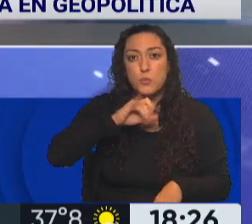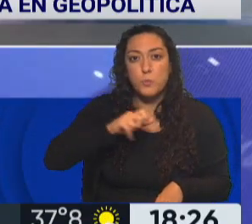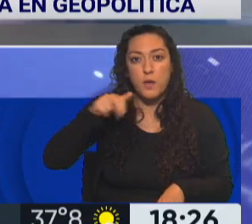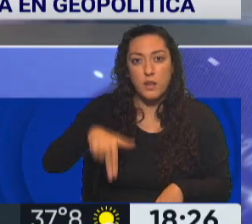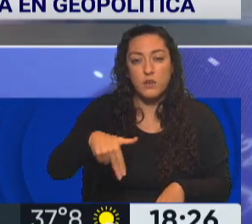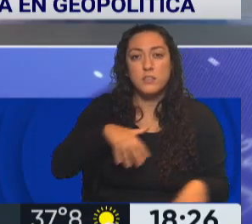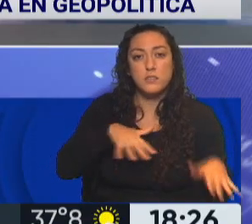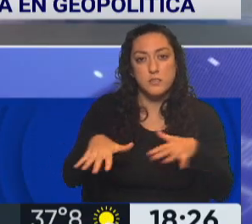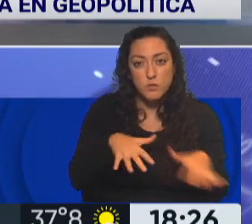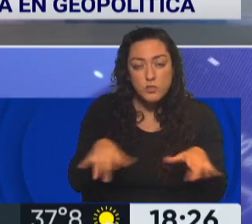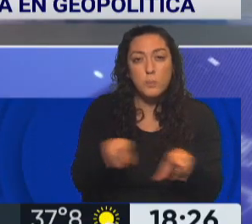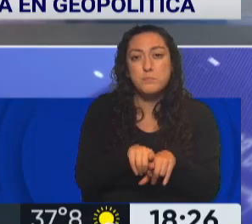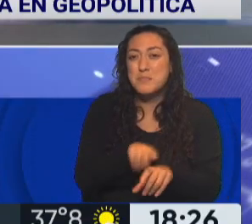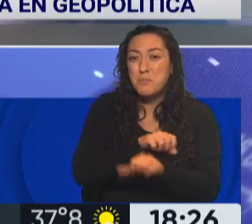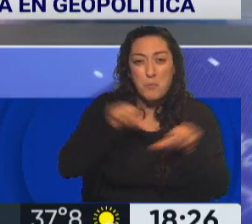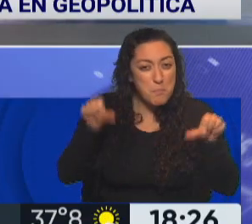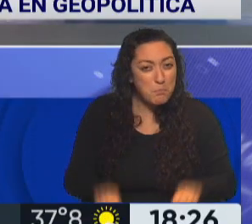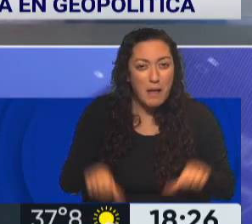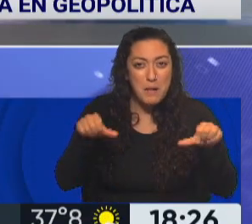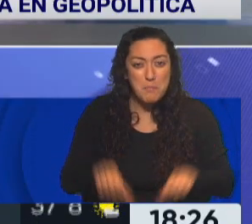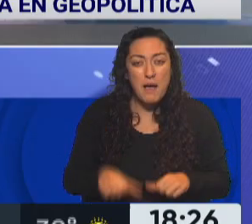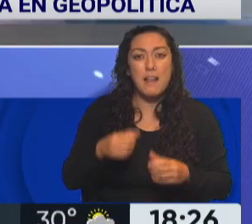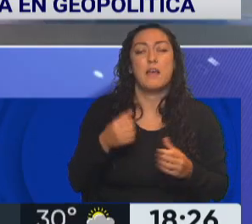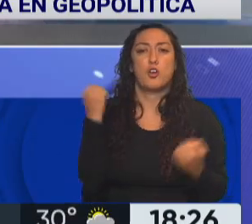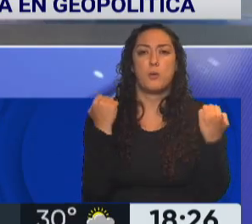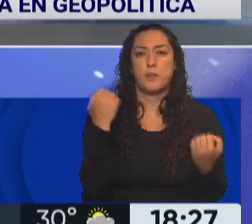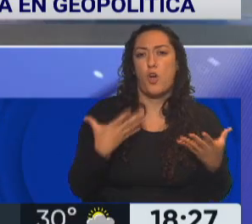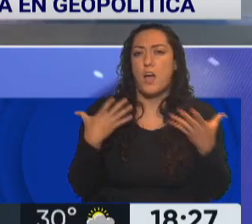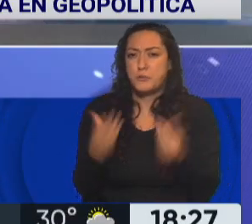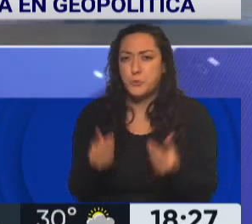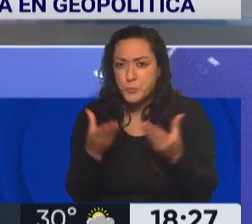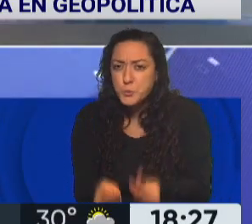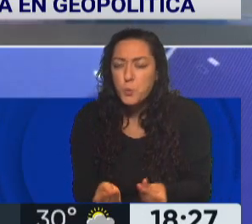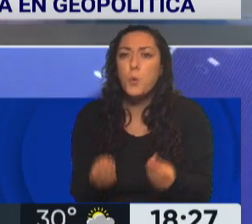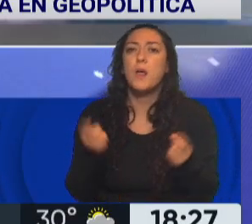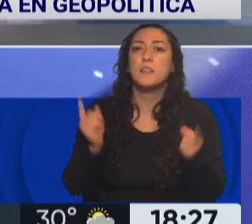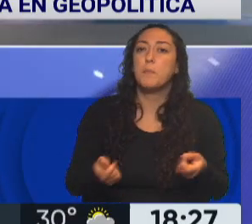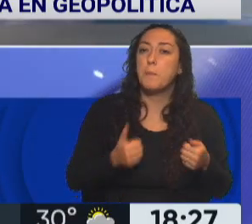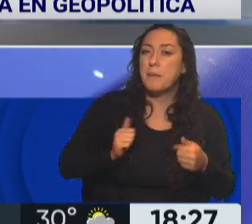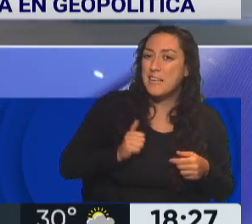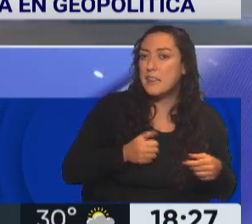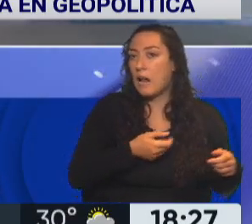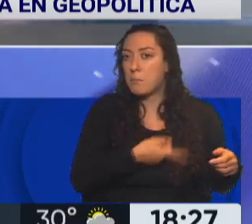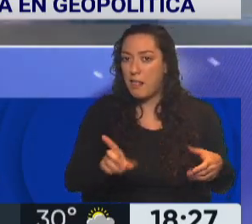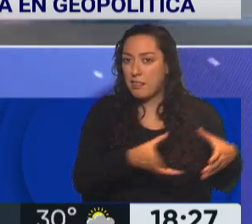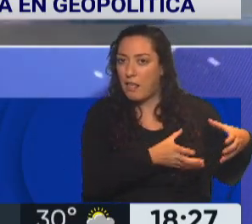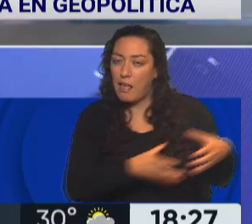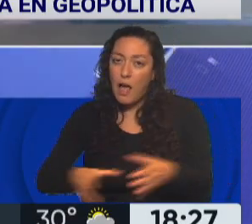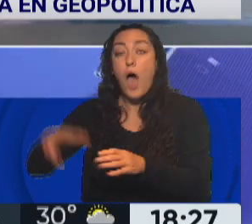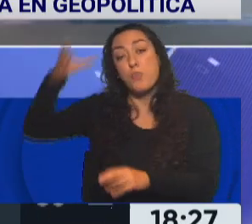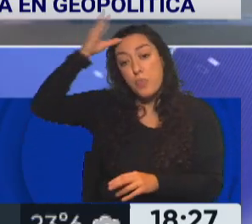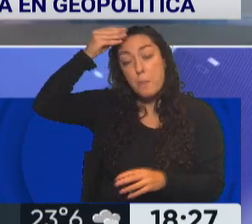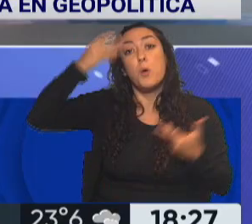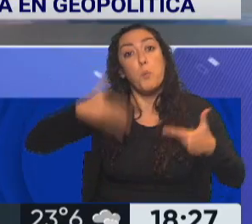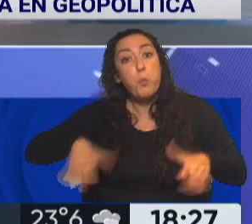de ruinas que se encontraba y proporcionó ayuda económica y cobertura militar, Trump puede significar